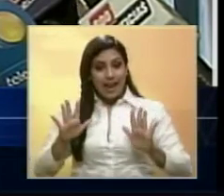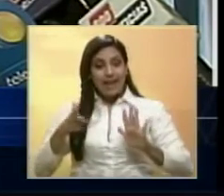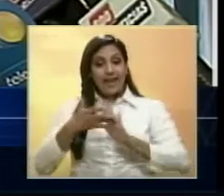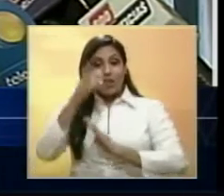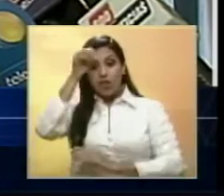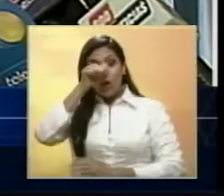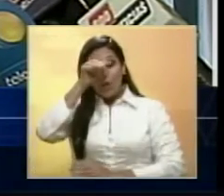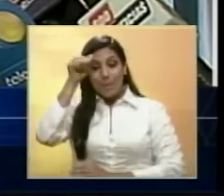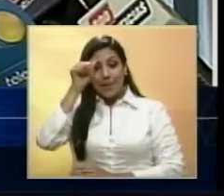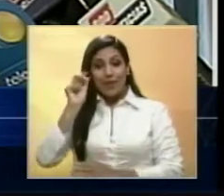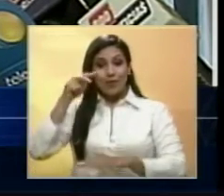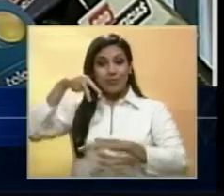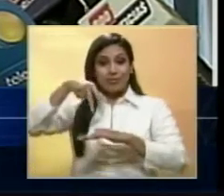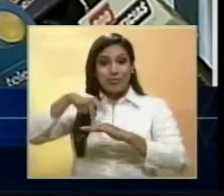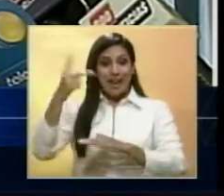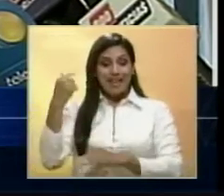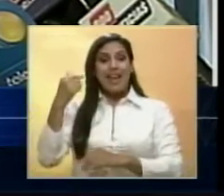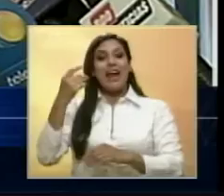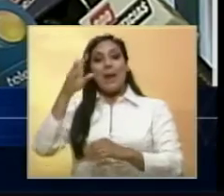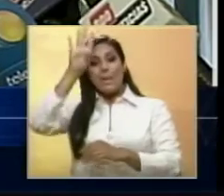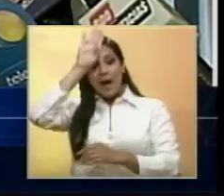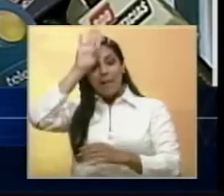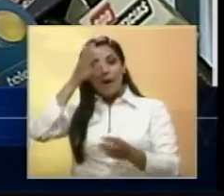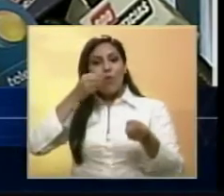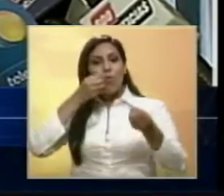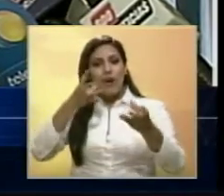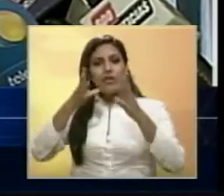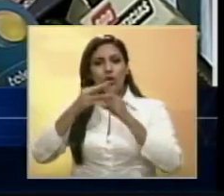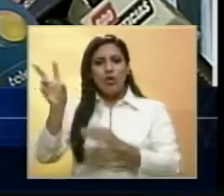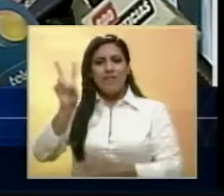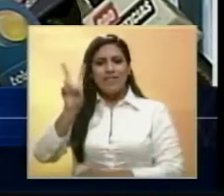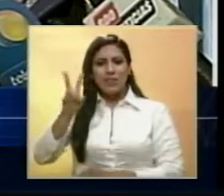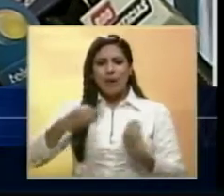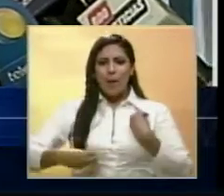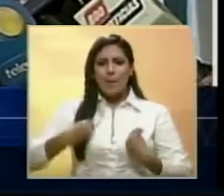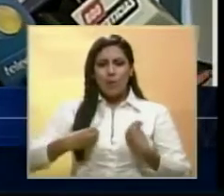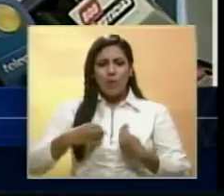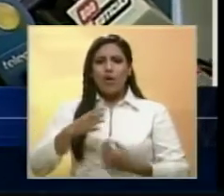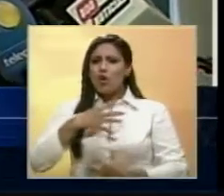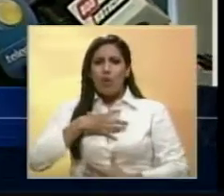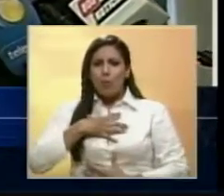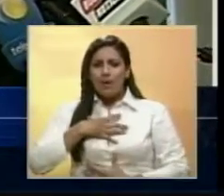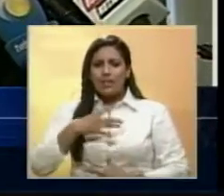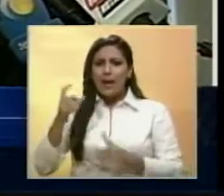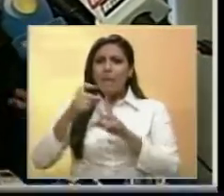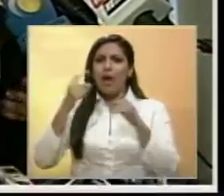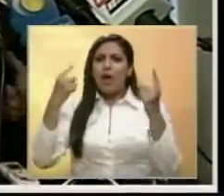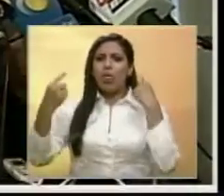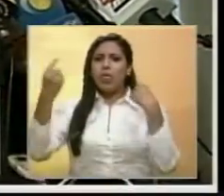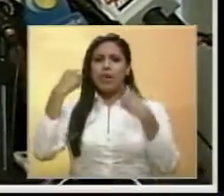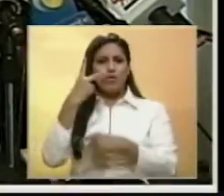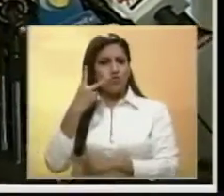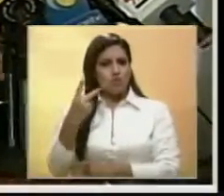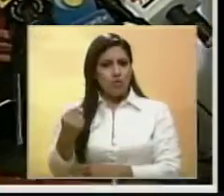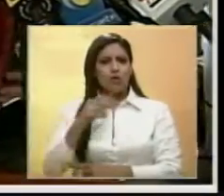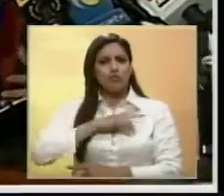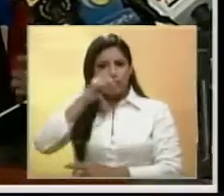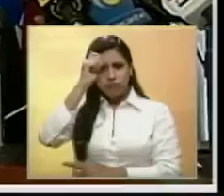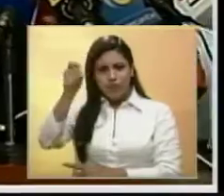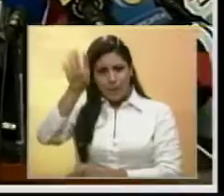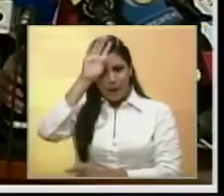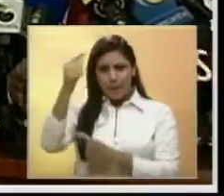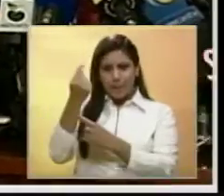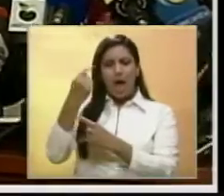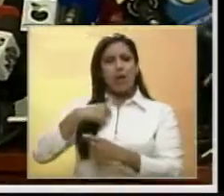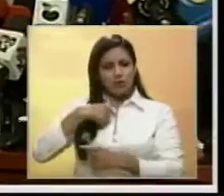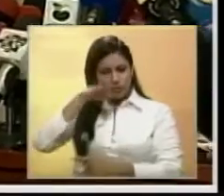el domingo de resurrección hizo el Papa Francisco para todos los venezolanos, y no pueden ser palabras al aire, sino que hoy queremos concretarlas